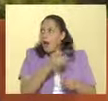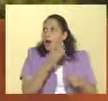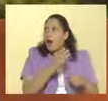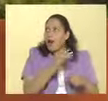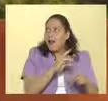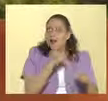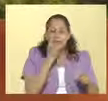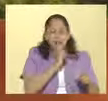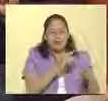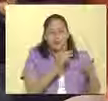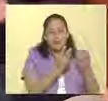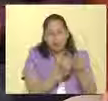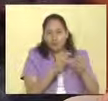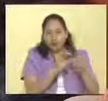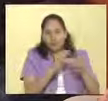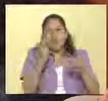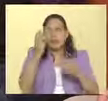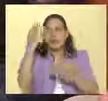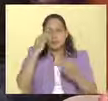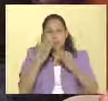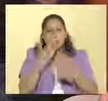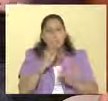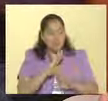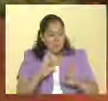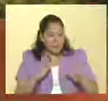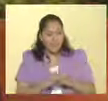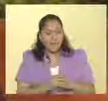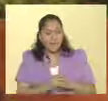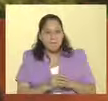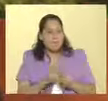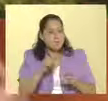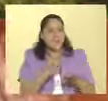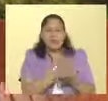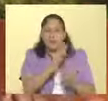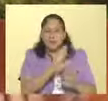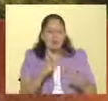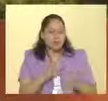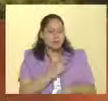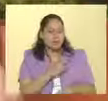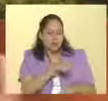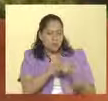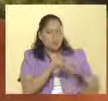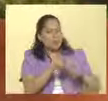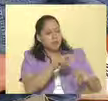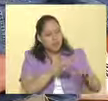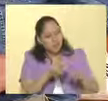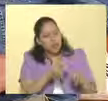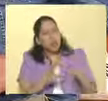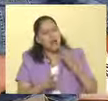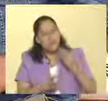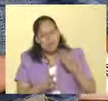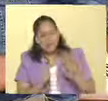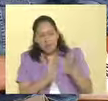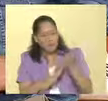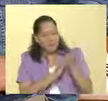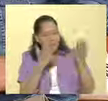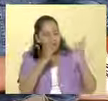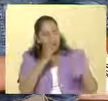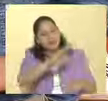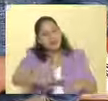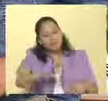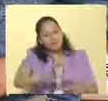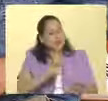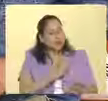y siempre van a recibir algo gratificante, hasta que en un momento ya no damos premio. Simplemente por el hecho de estar conviviendo les vamos a tal vez hacer una